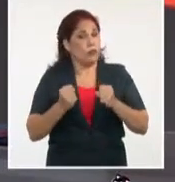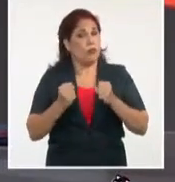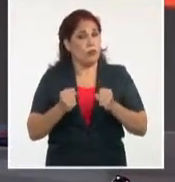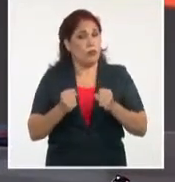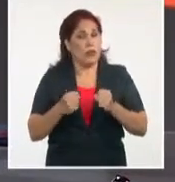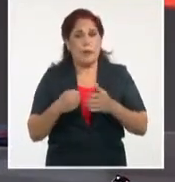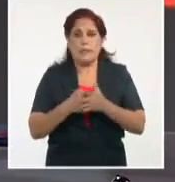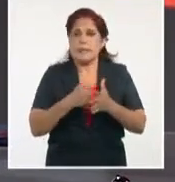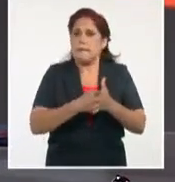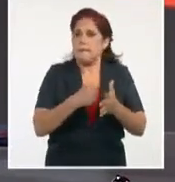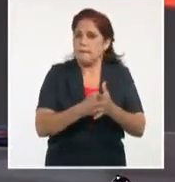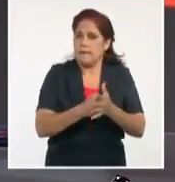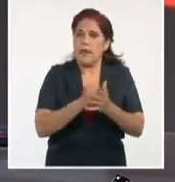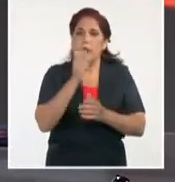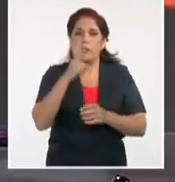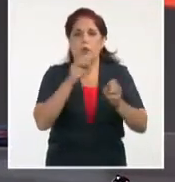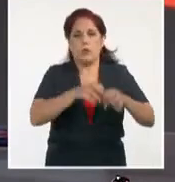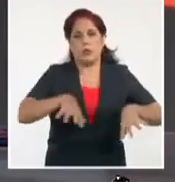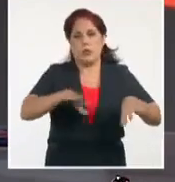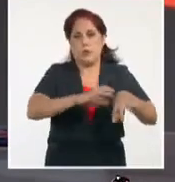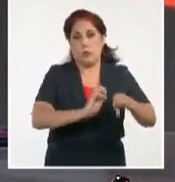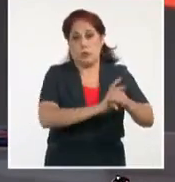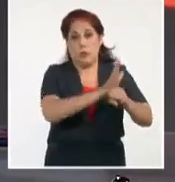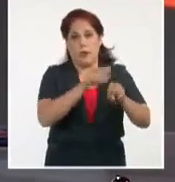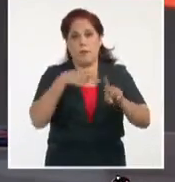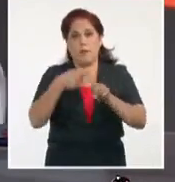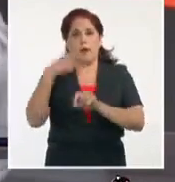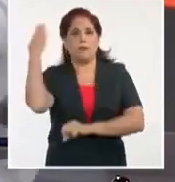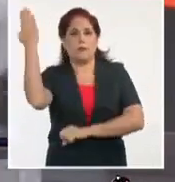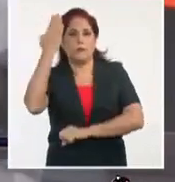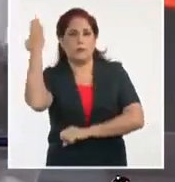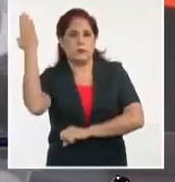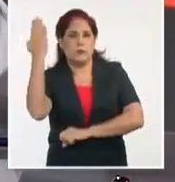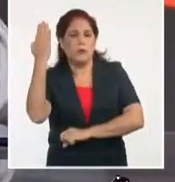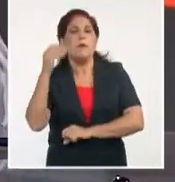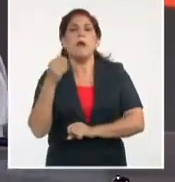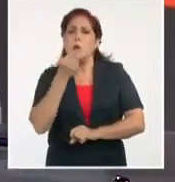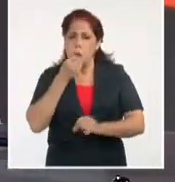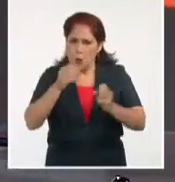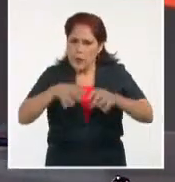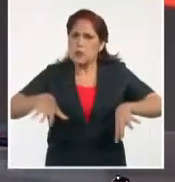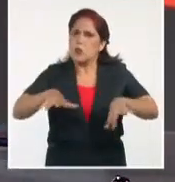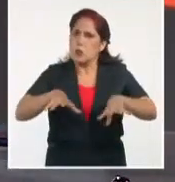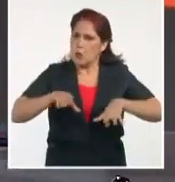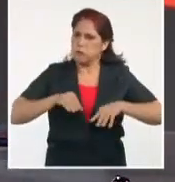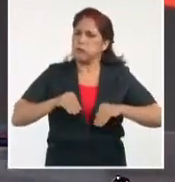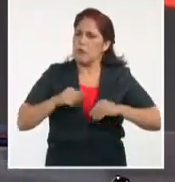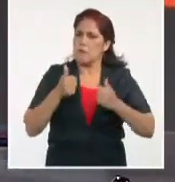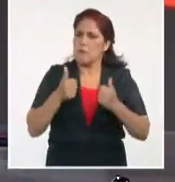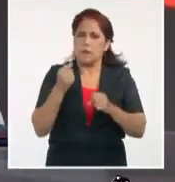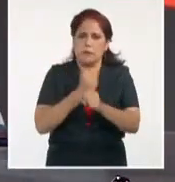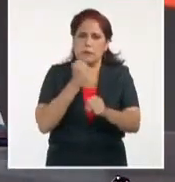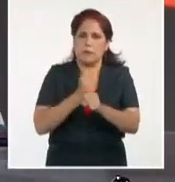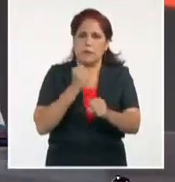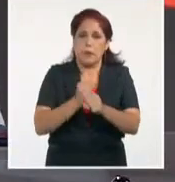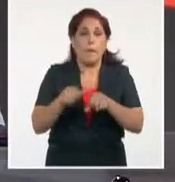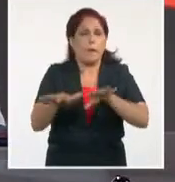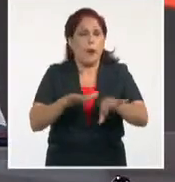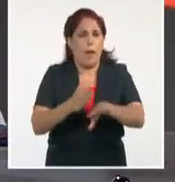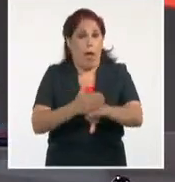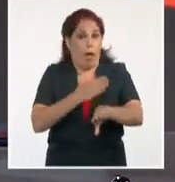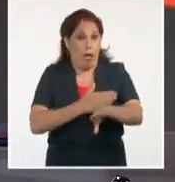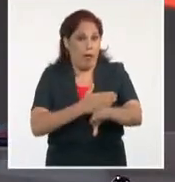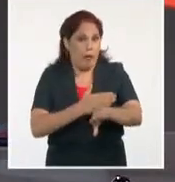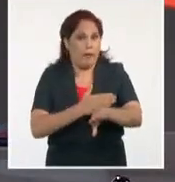enfrentar las dos situaciones muy complejas, pandemia, evento meteorológico, que nos preparamos para lo que